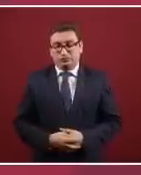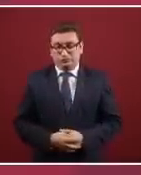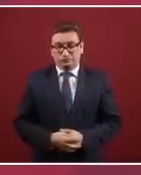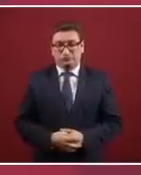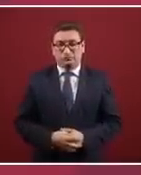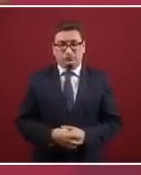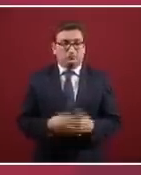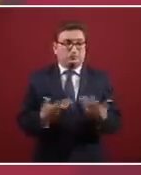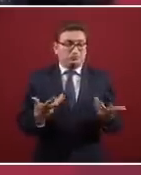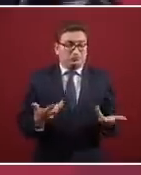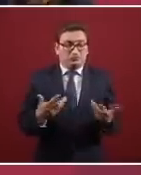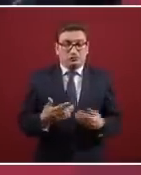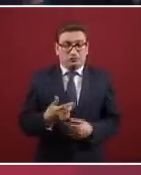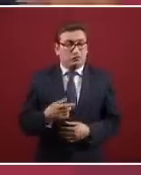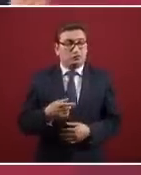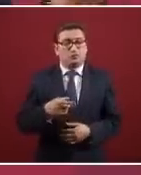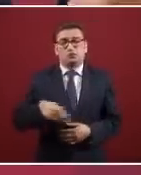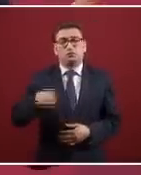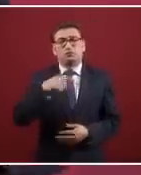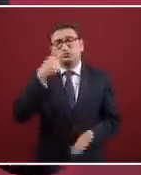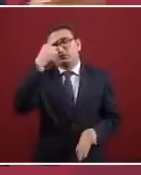¿Ustedes creen que no podríamos